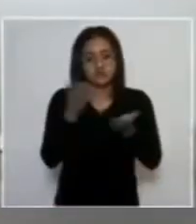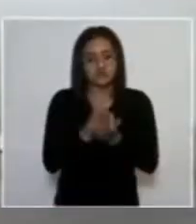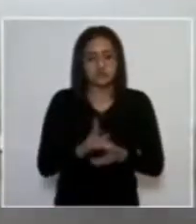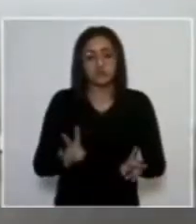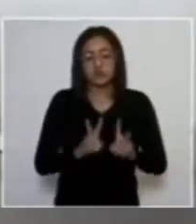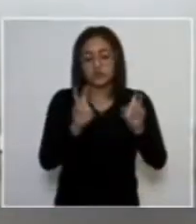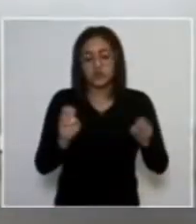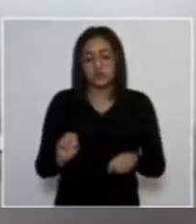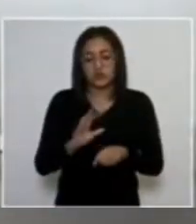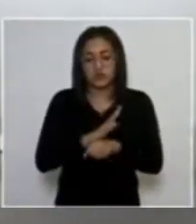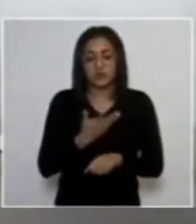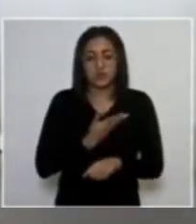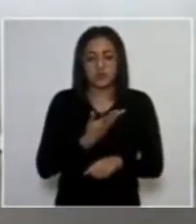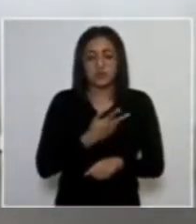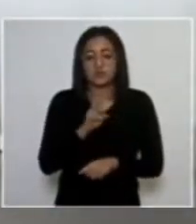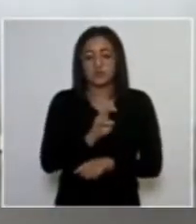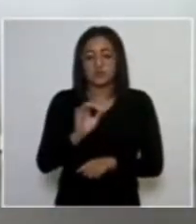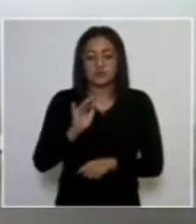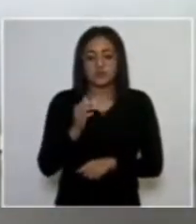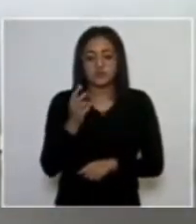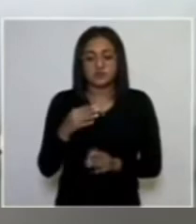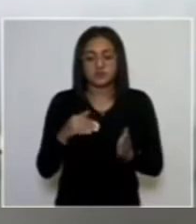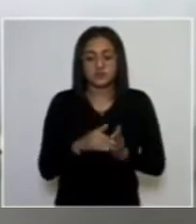tema COVID, tenemos hasta el momento